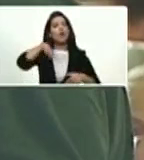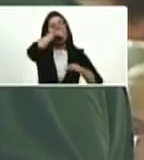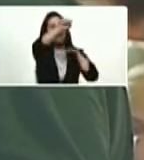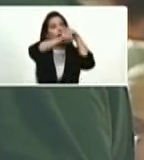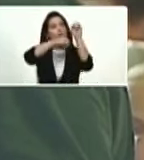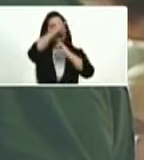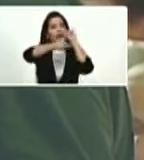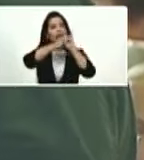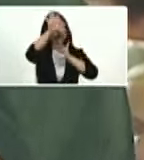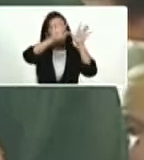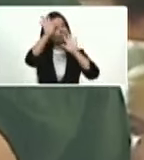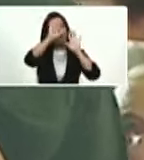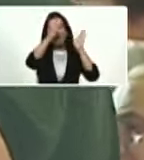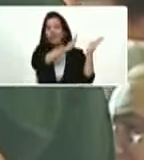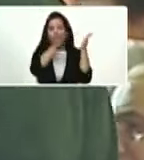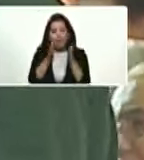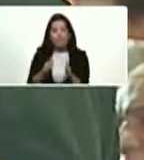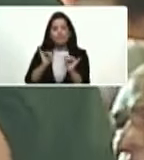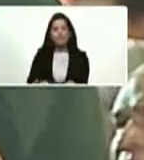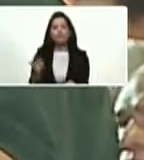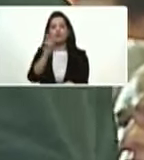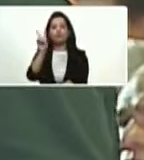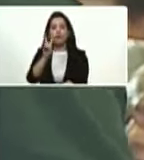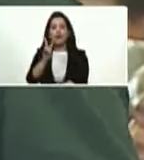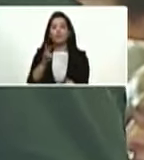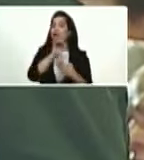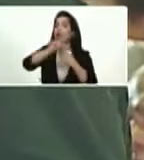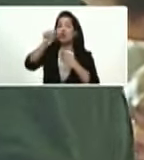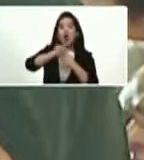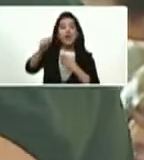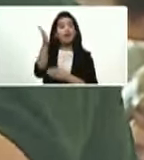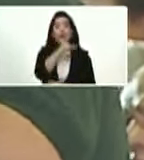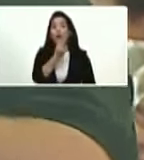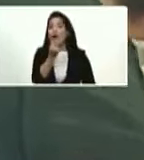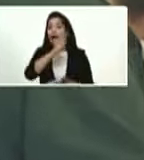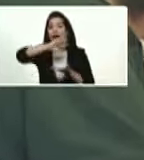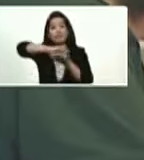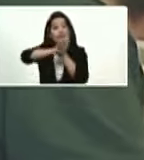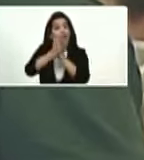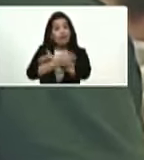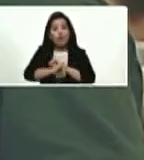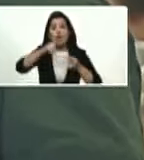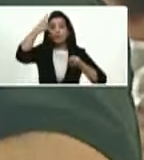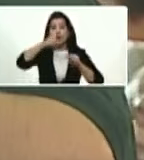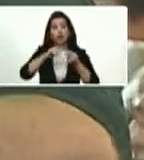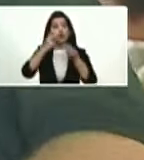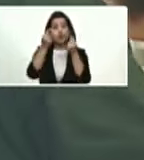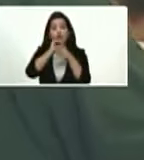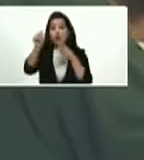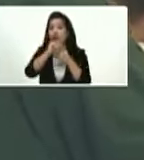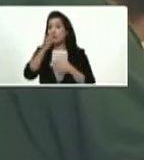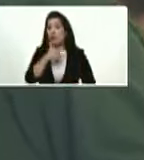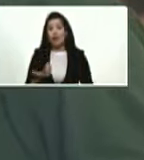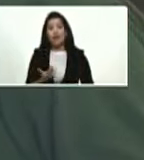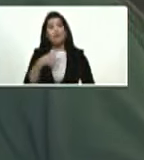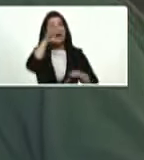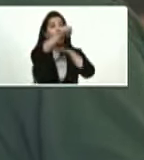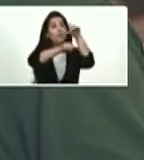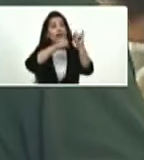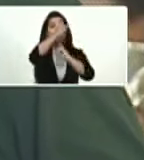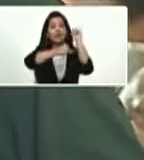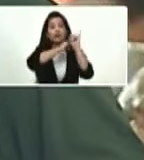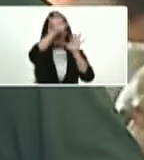tiros. No hay dólares para seguir importando, particularmente nosotros que creamos una